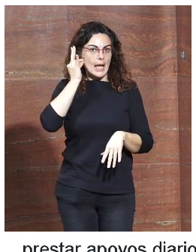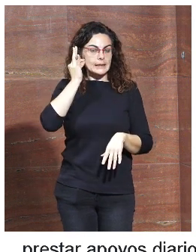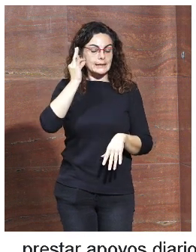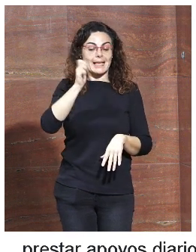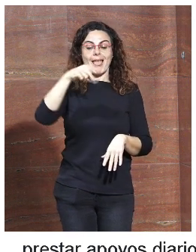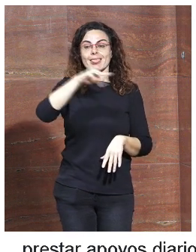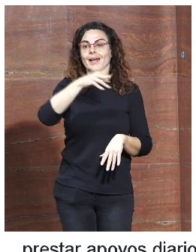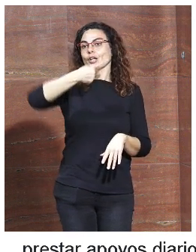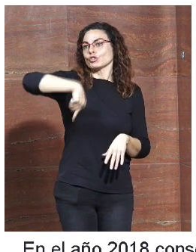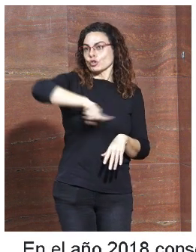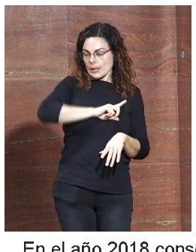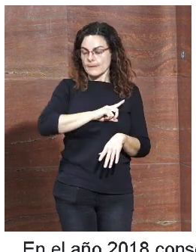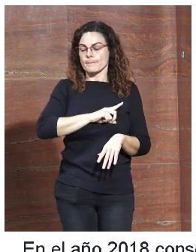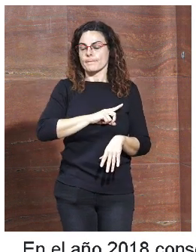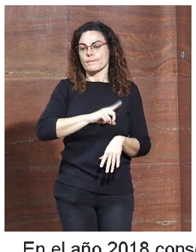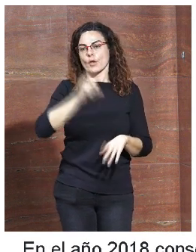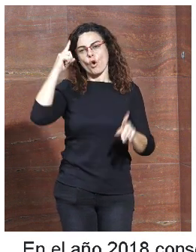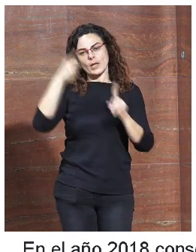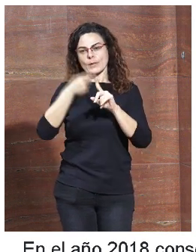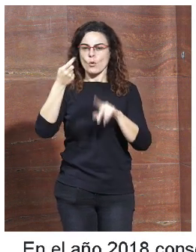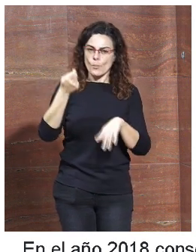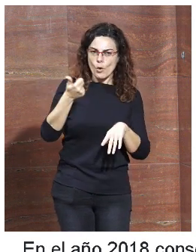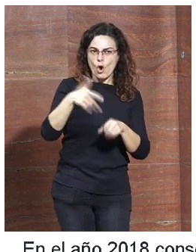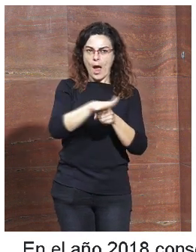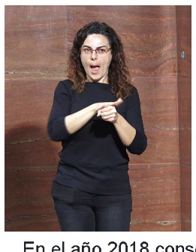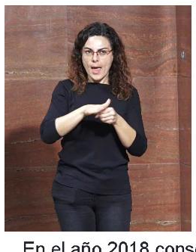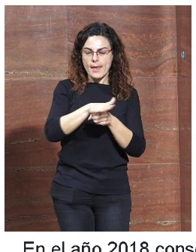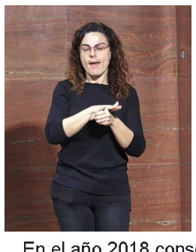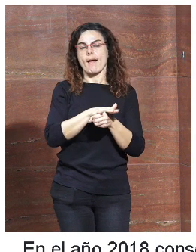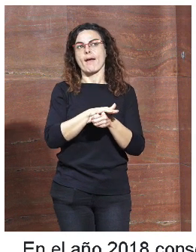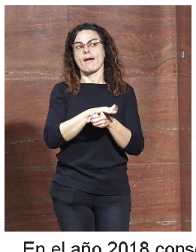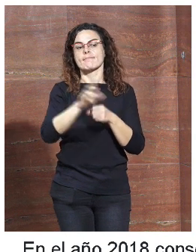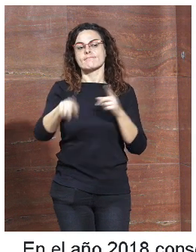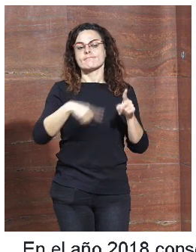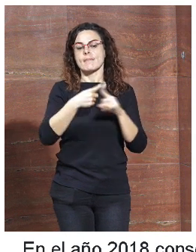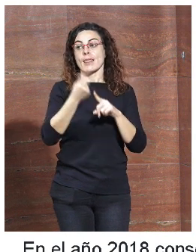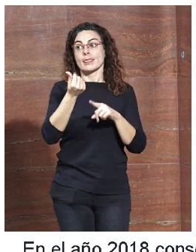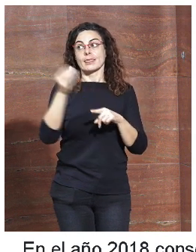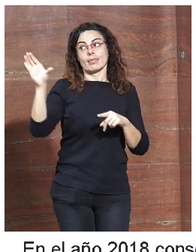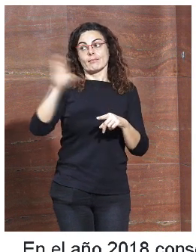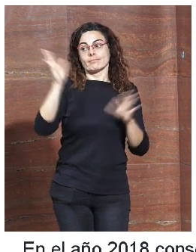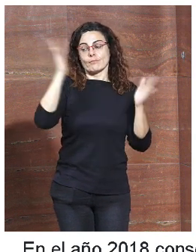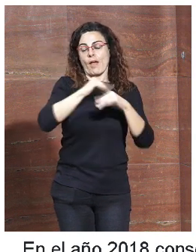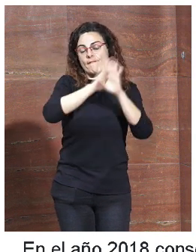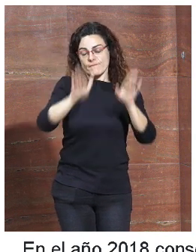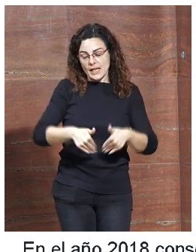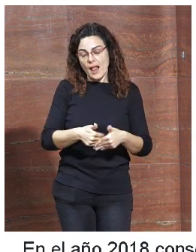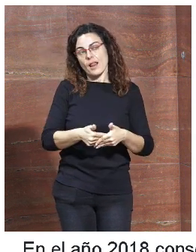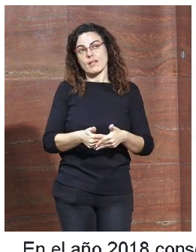Entre Nosotras, a ver, la idea un poco del área y la falta de financiación, bueno, pues al final